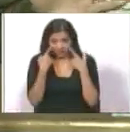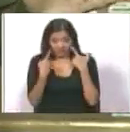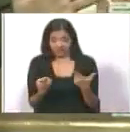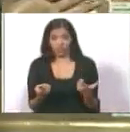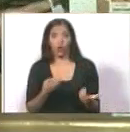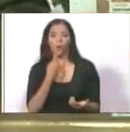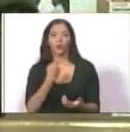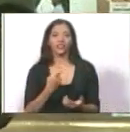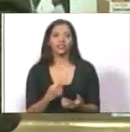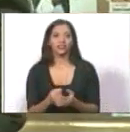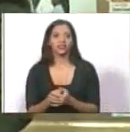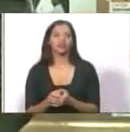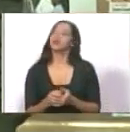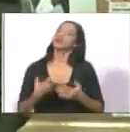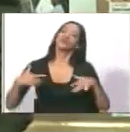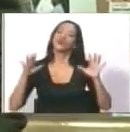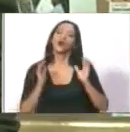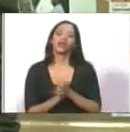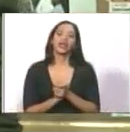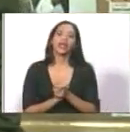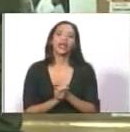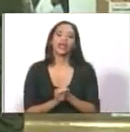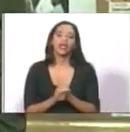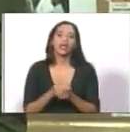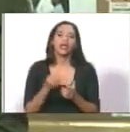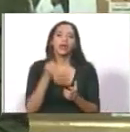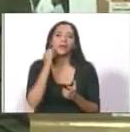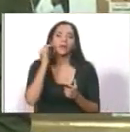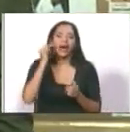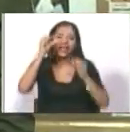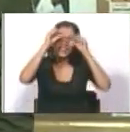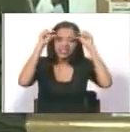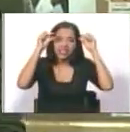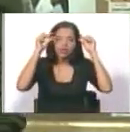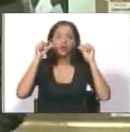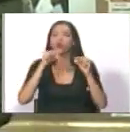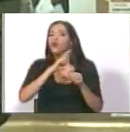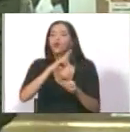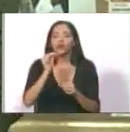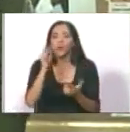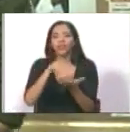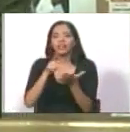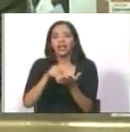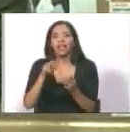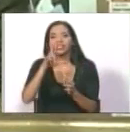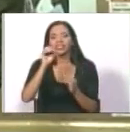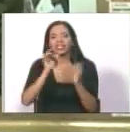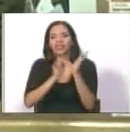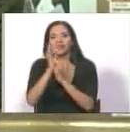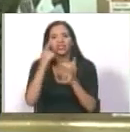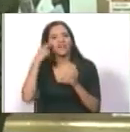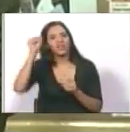dice uno por ahí, no, que Padrino no participó el 30 de abril porque estaba viendo una película.